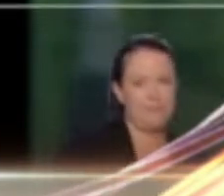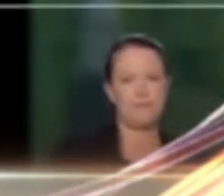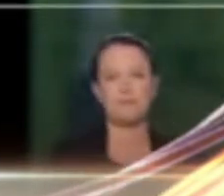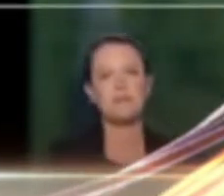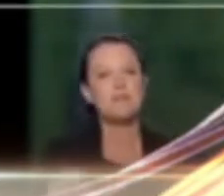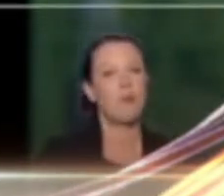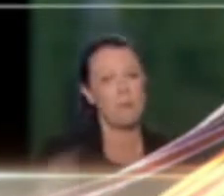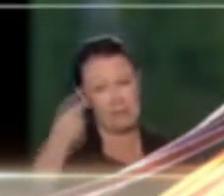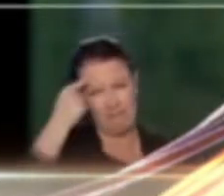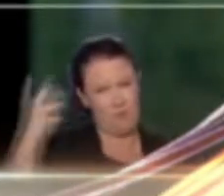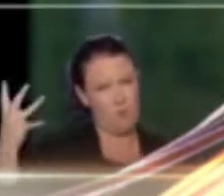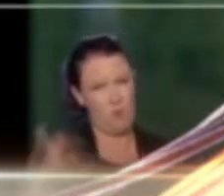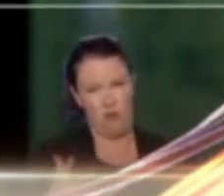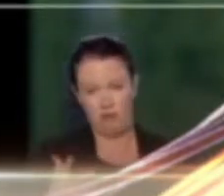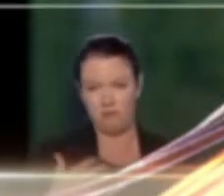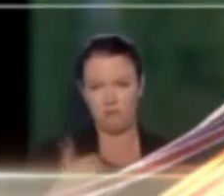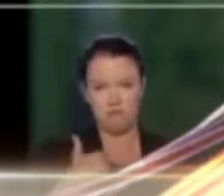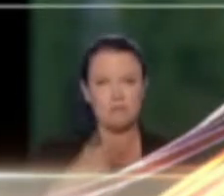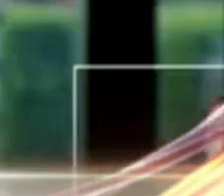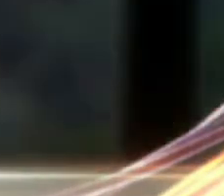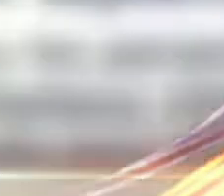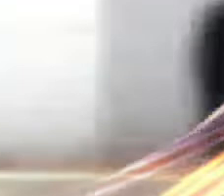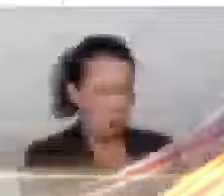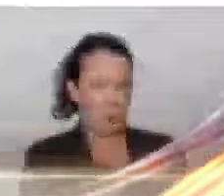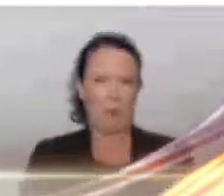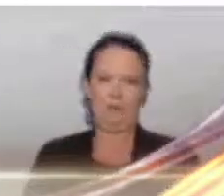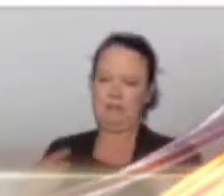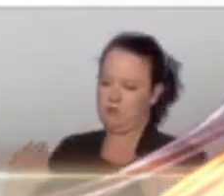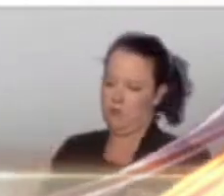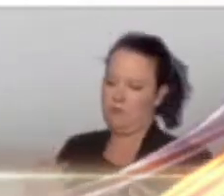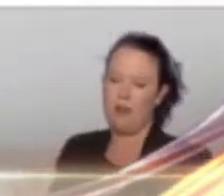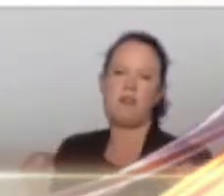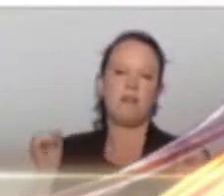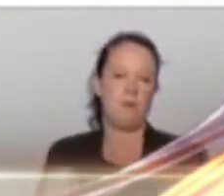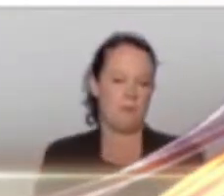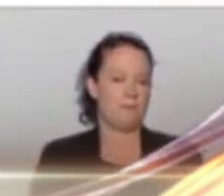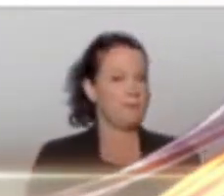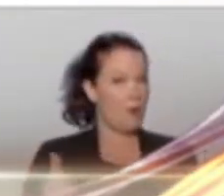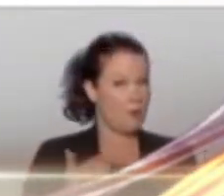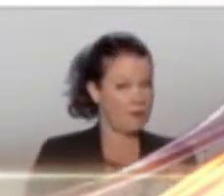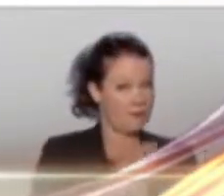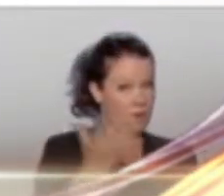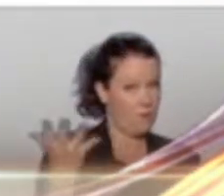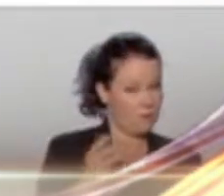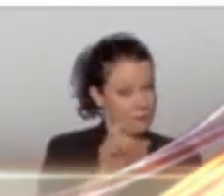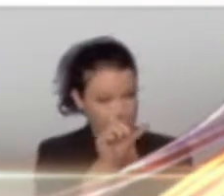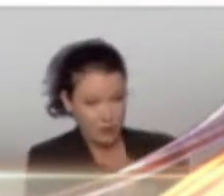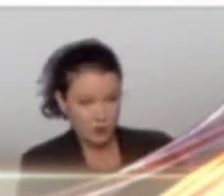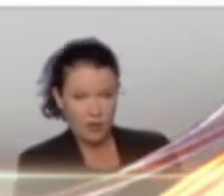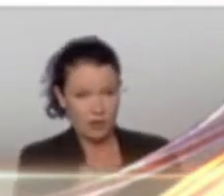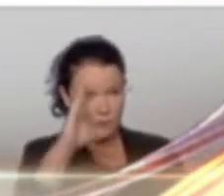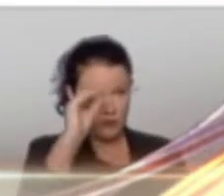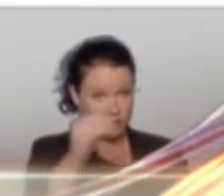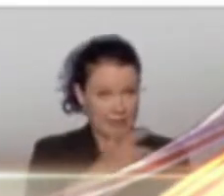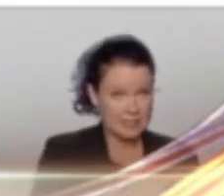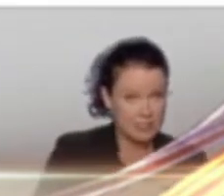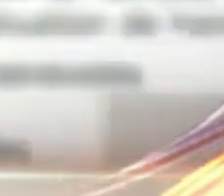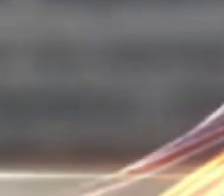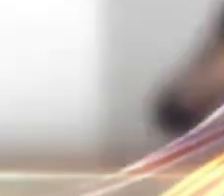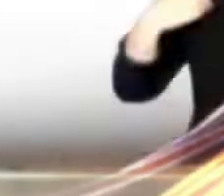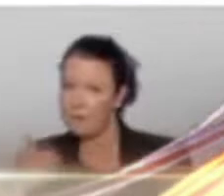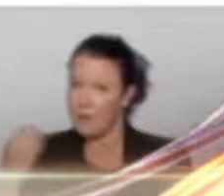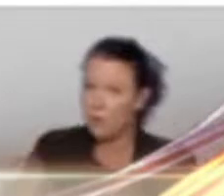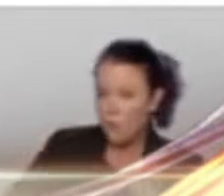los no vacunados y no a todos. Para el personal sanitario y no sanitario de hospitales, clínicas y casas de